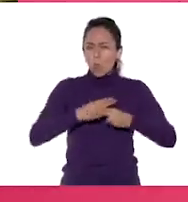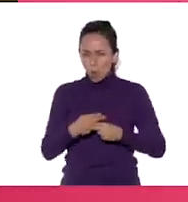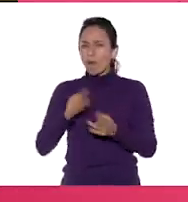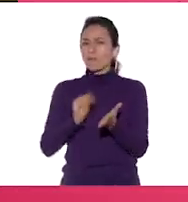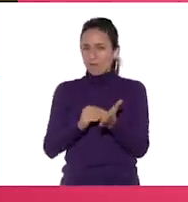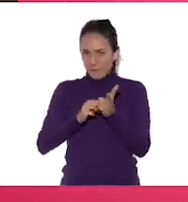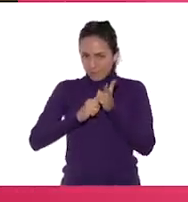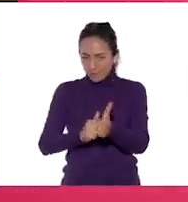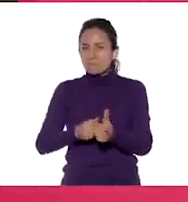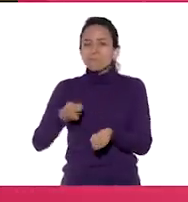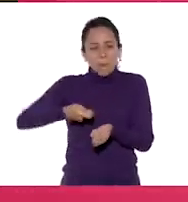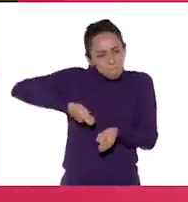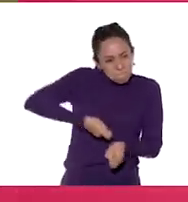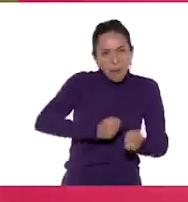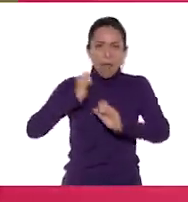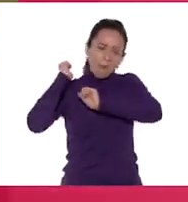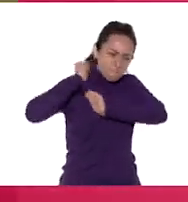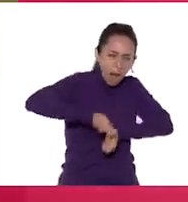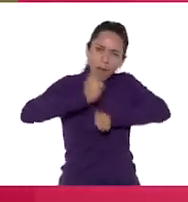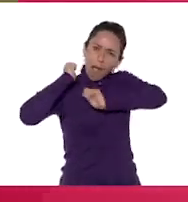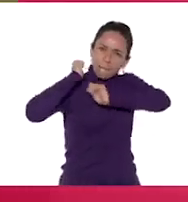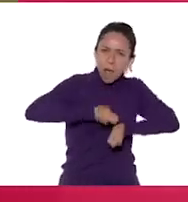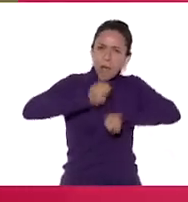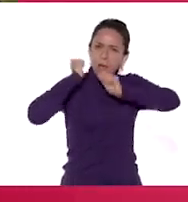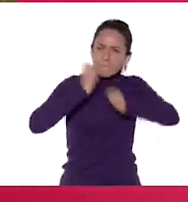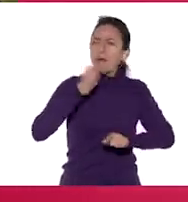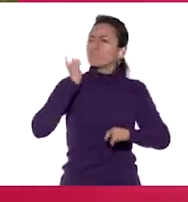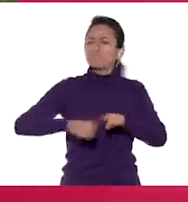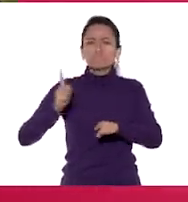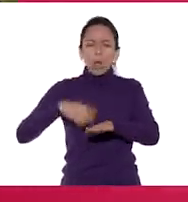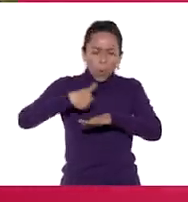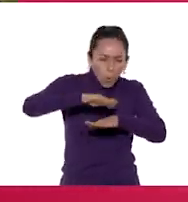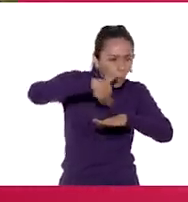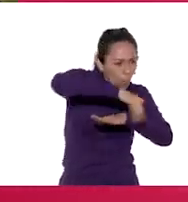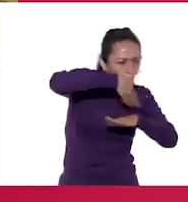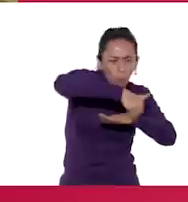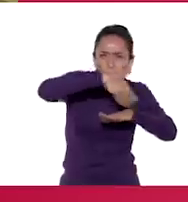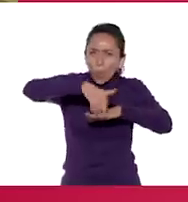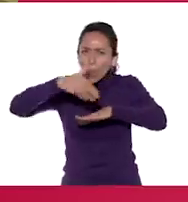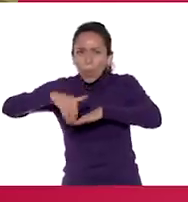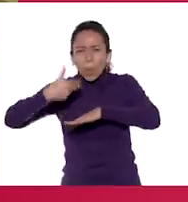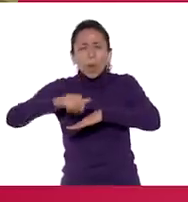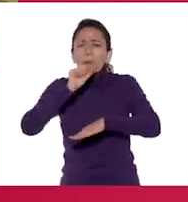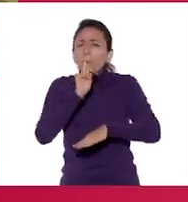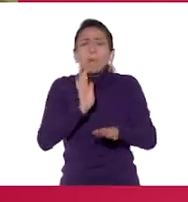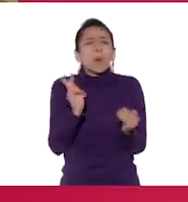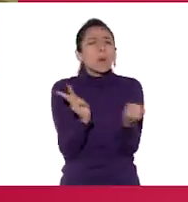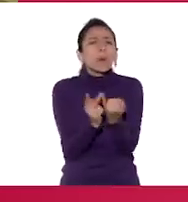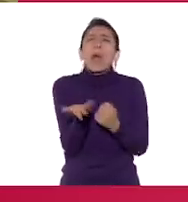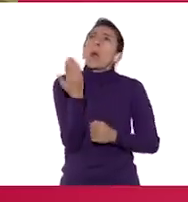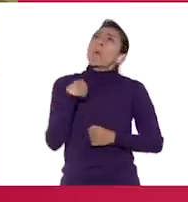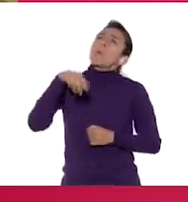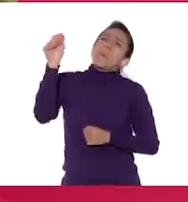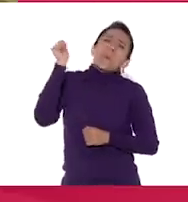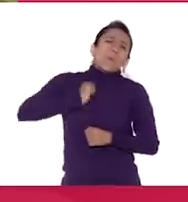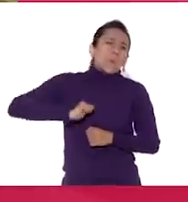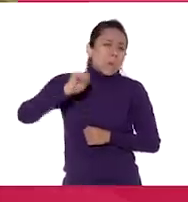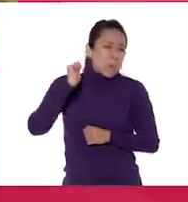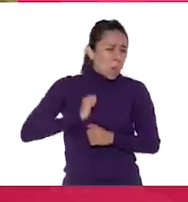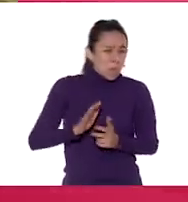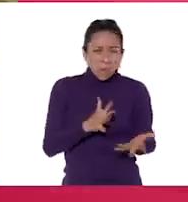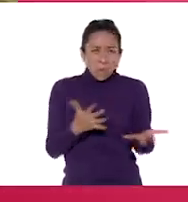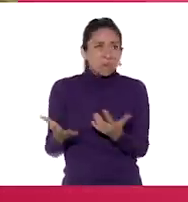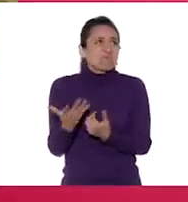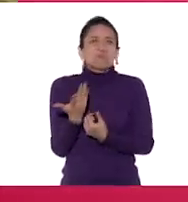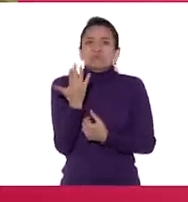pala, con la ayuda de brochas. Se siguen colectando huesos a la manera de que se hacía hace siglo y medio,